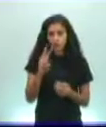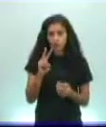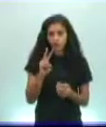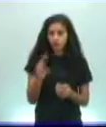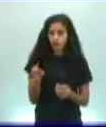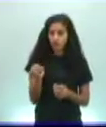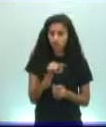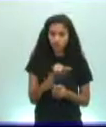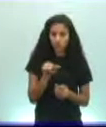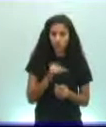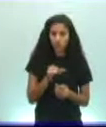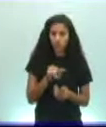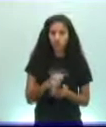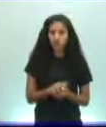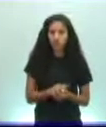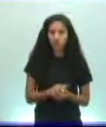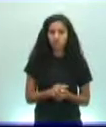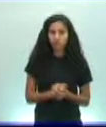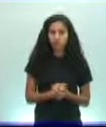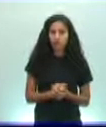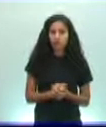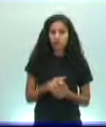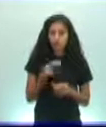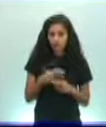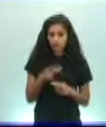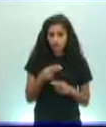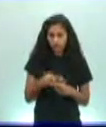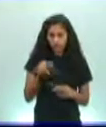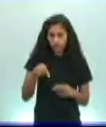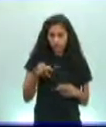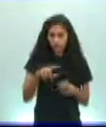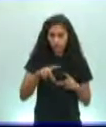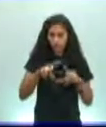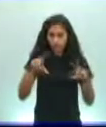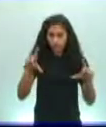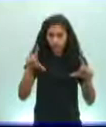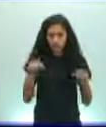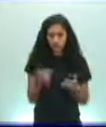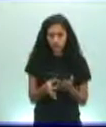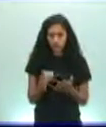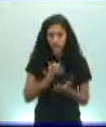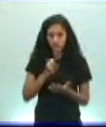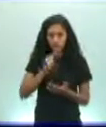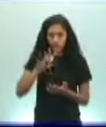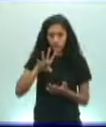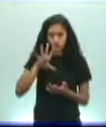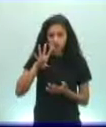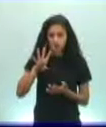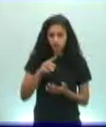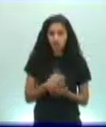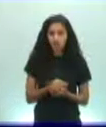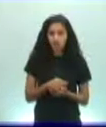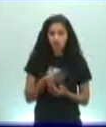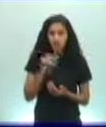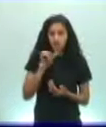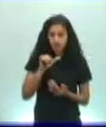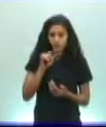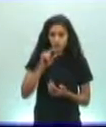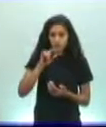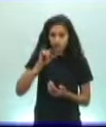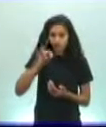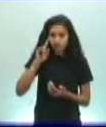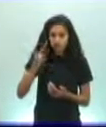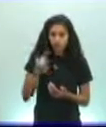la raíz cuadrada. Y eso es lo que aparece en el recuadro de las páginas 154 y